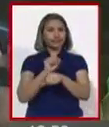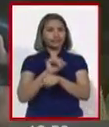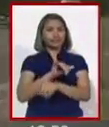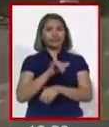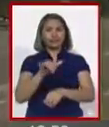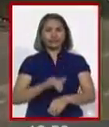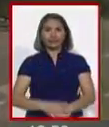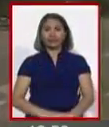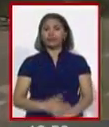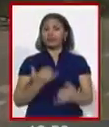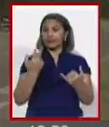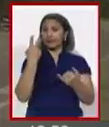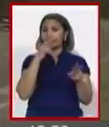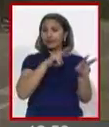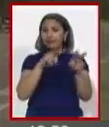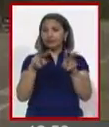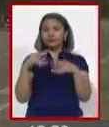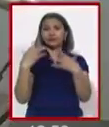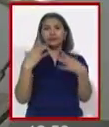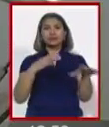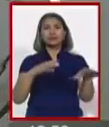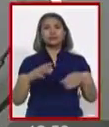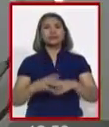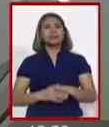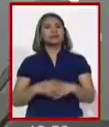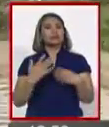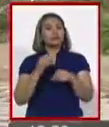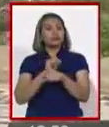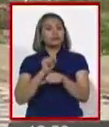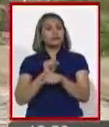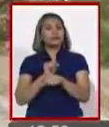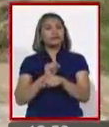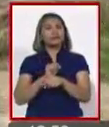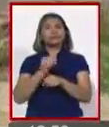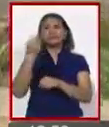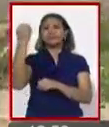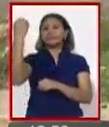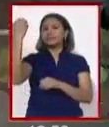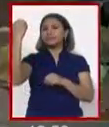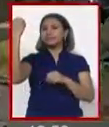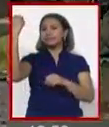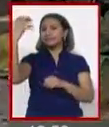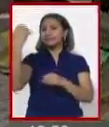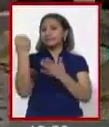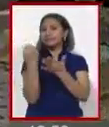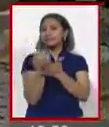igual. Hoy observamos que se realizaban ya trabajos de colocación de luminarias en el nuevo mercado